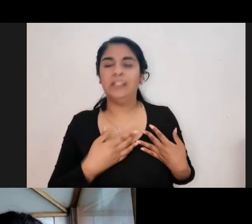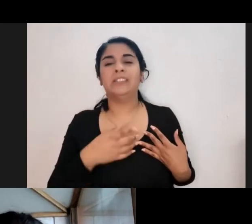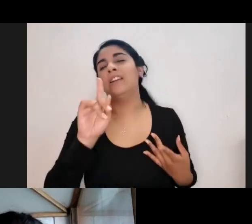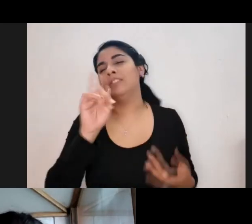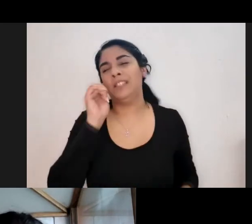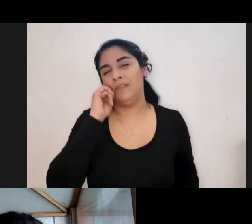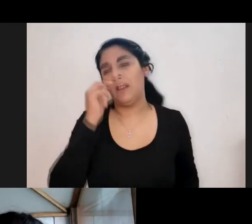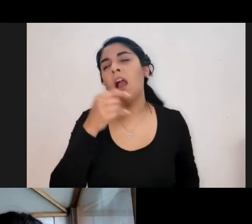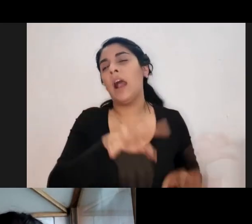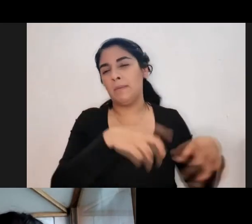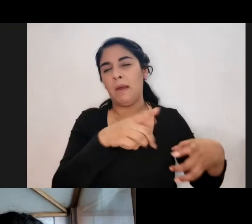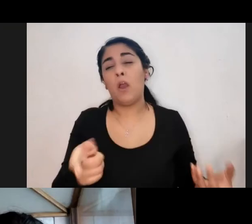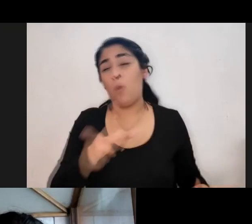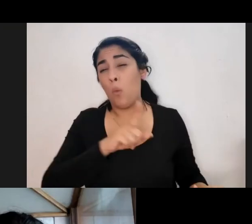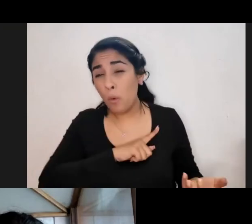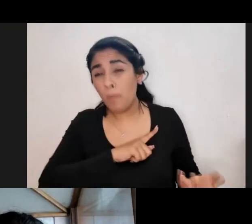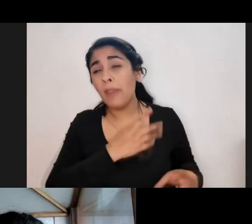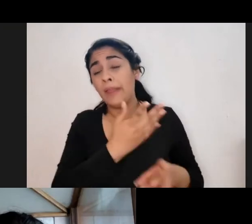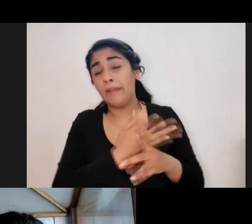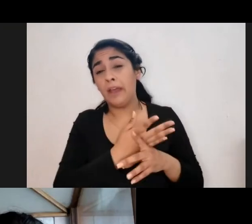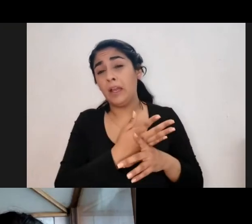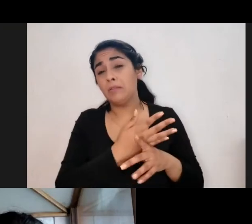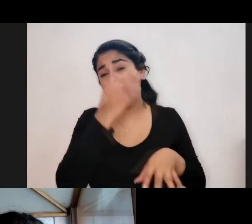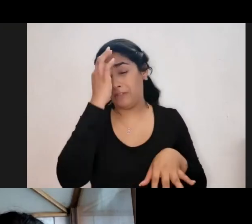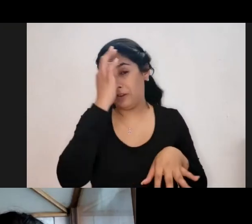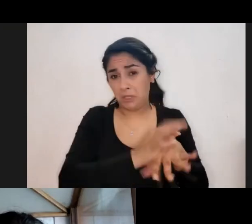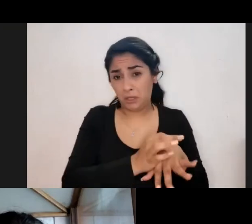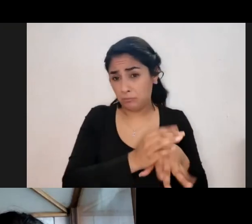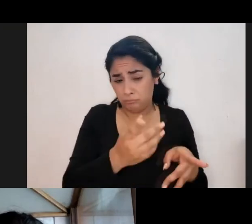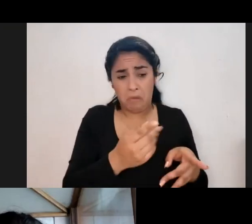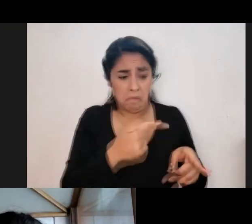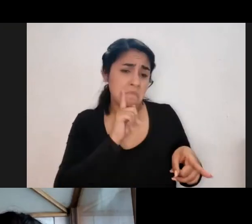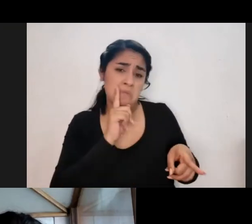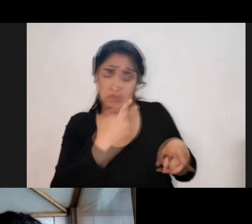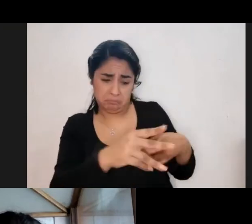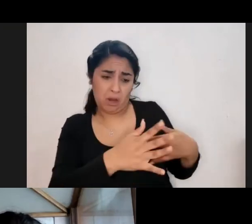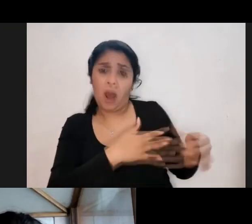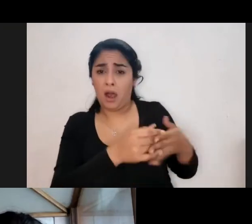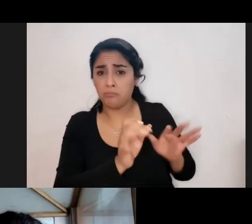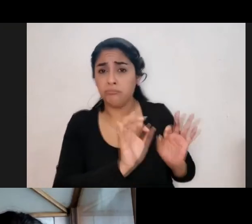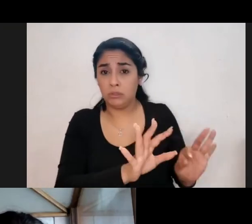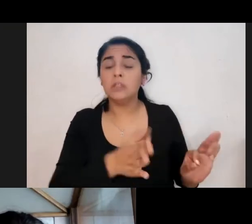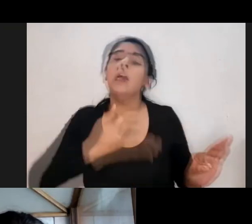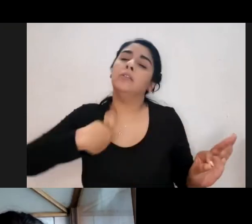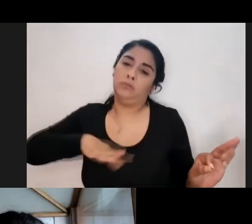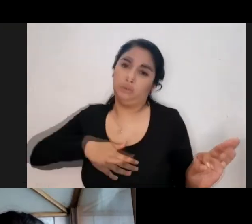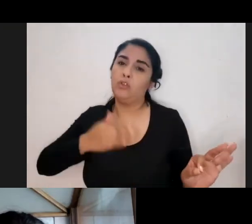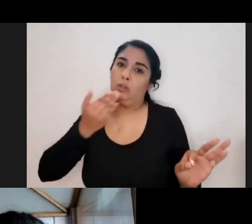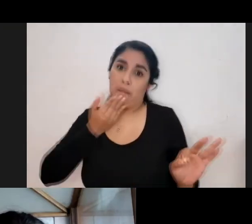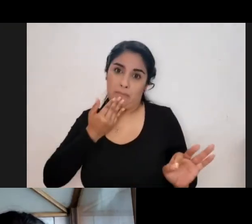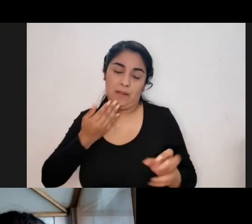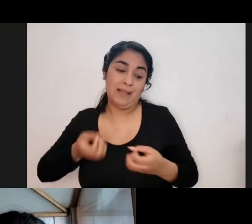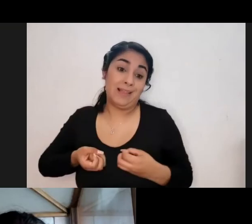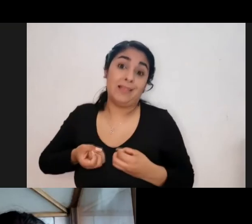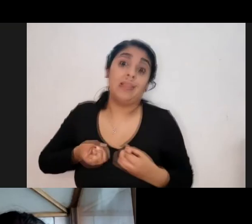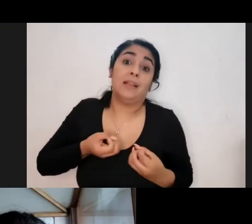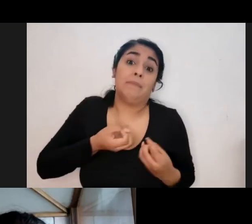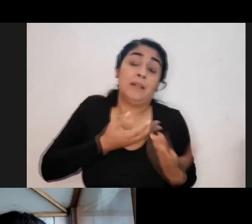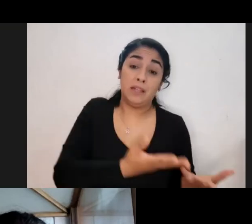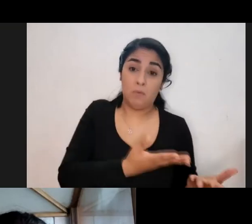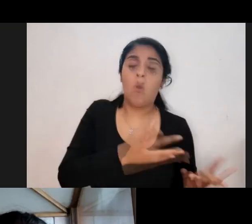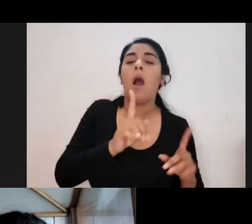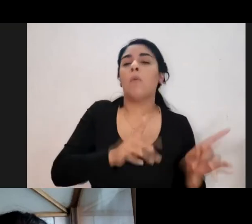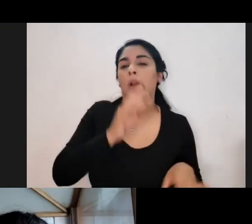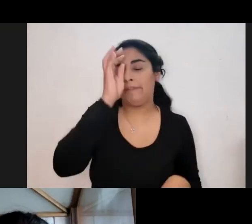animales conviven con sus propios patógenos. Y viceversa, nosotros también, ¿cierto?, le transferimos ciertos patógenos a